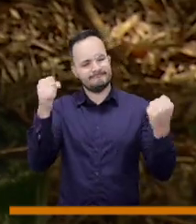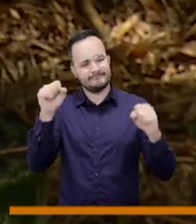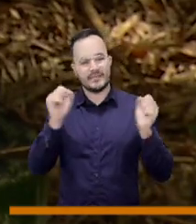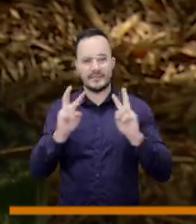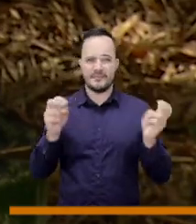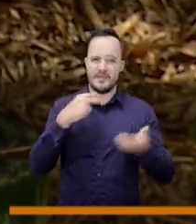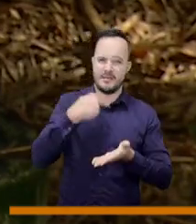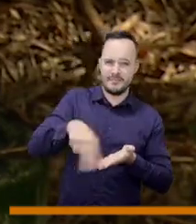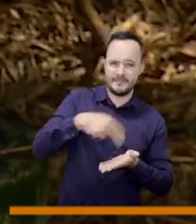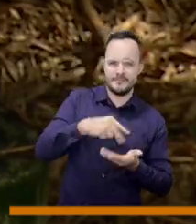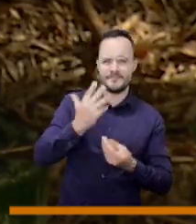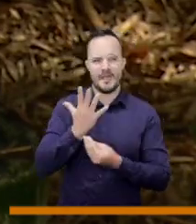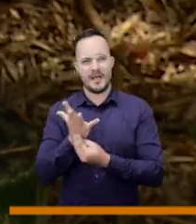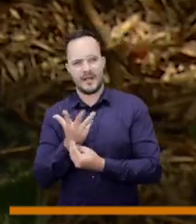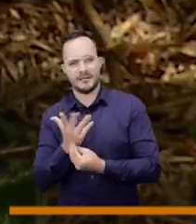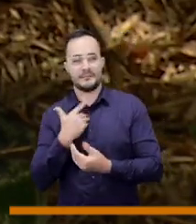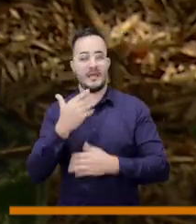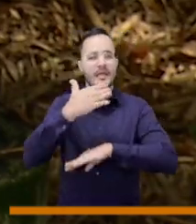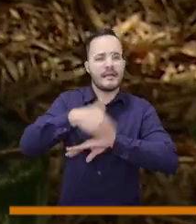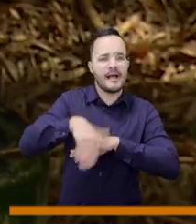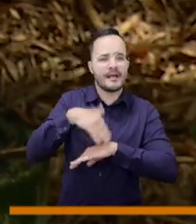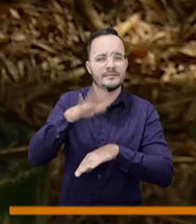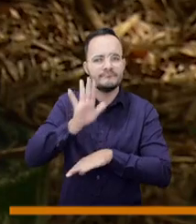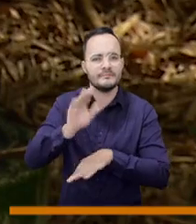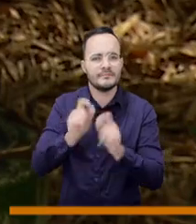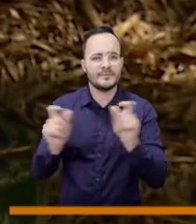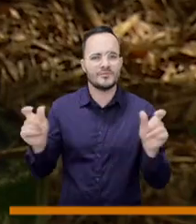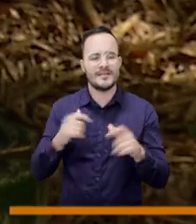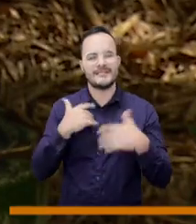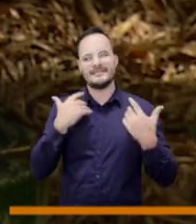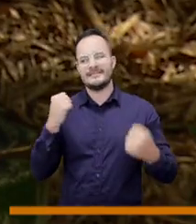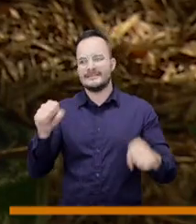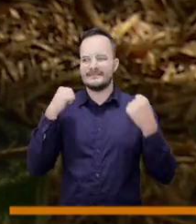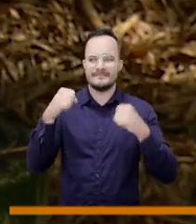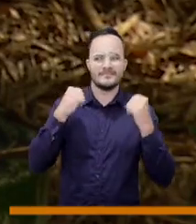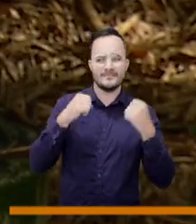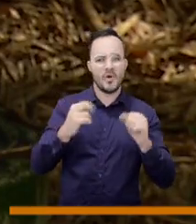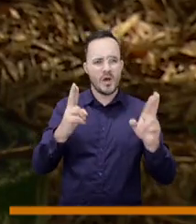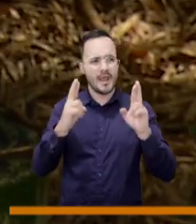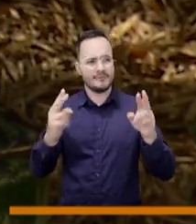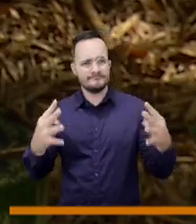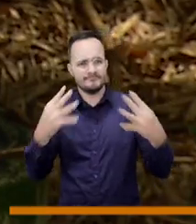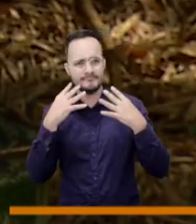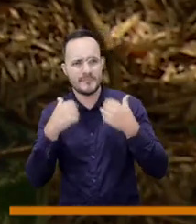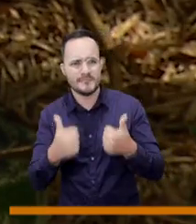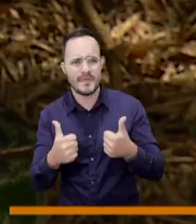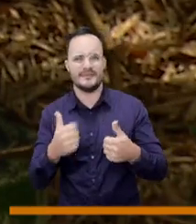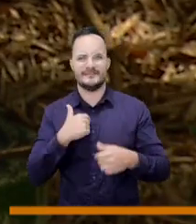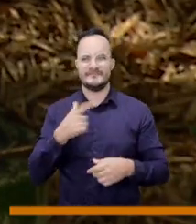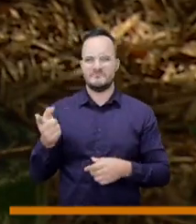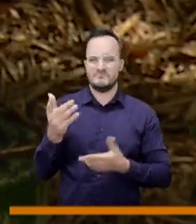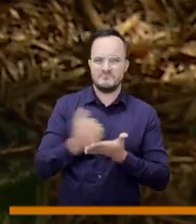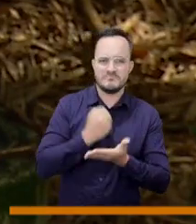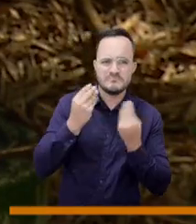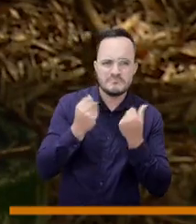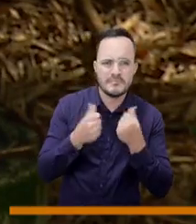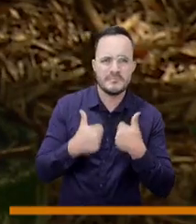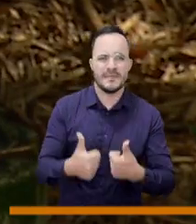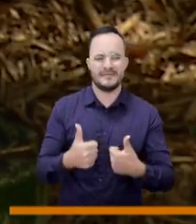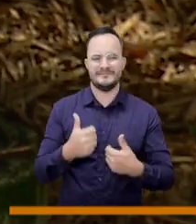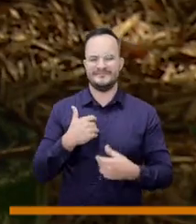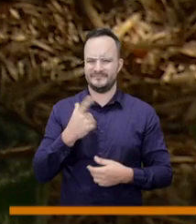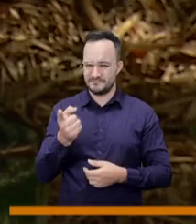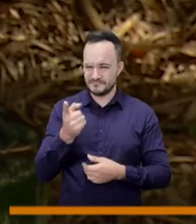que el trabajo de la danza, del cine, del artista callejero pueda ser digno, pueda ser rentable, pueda incluso